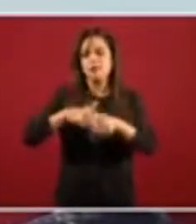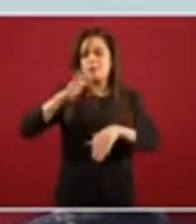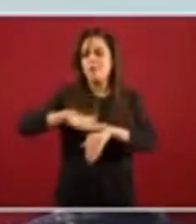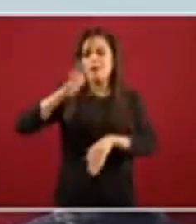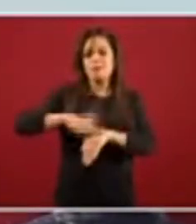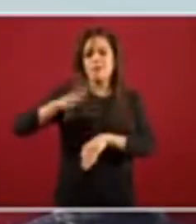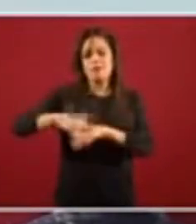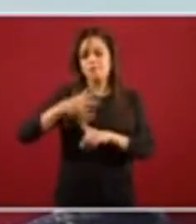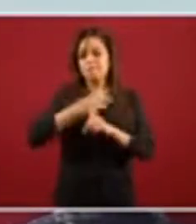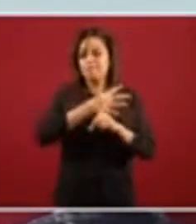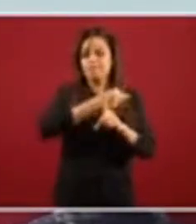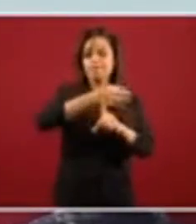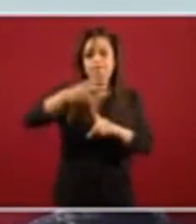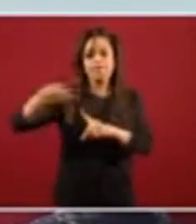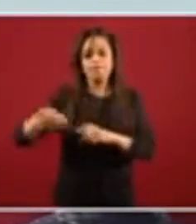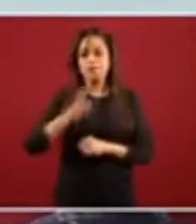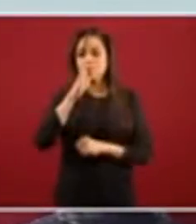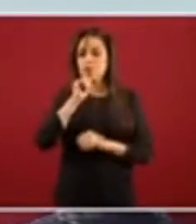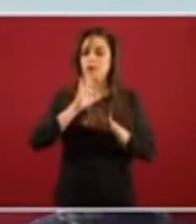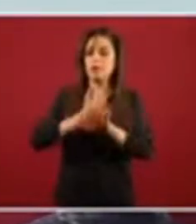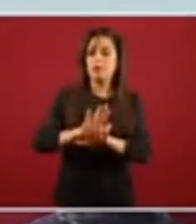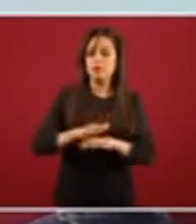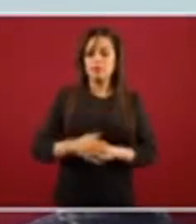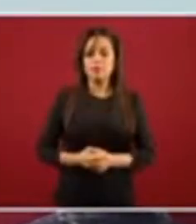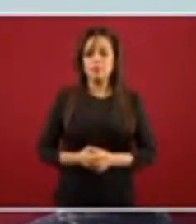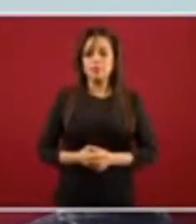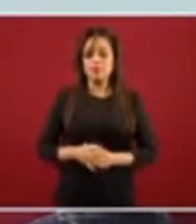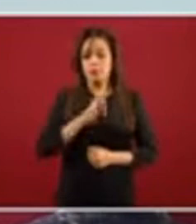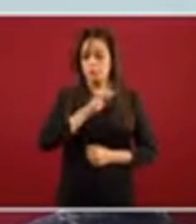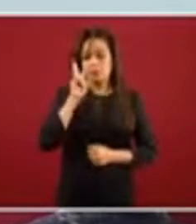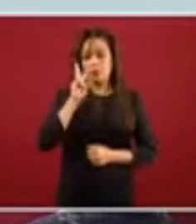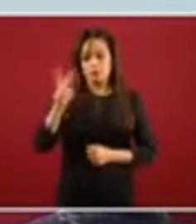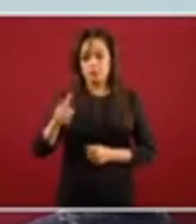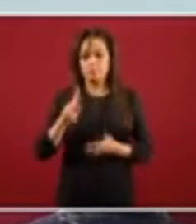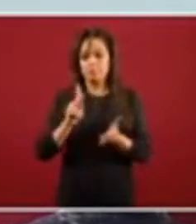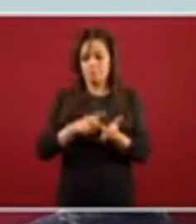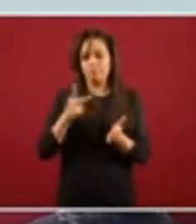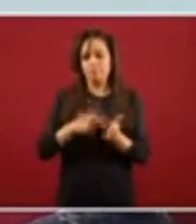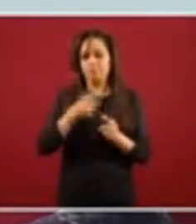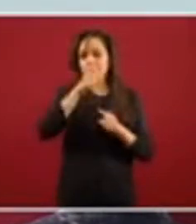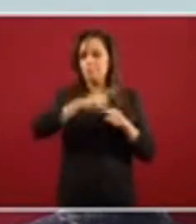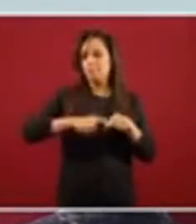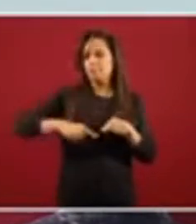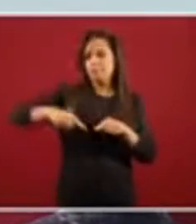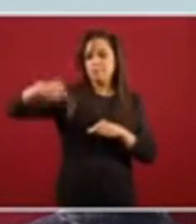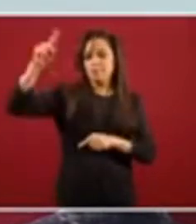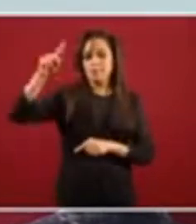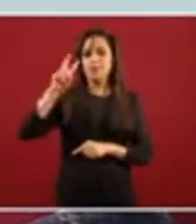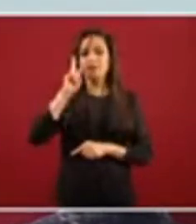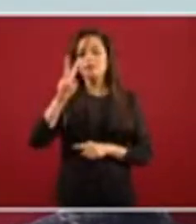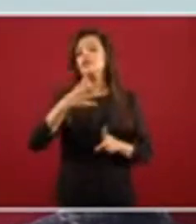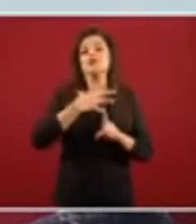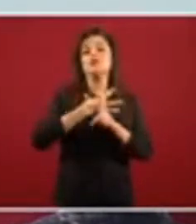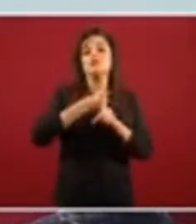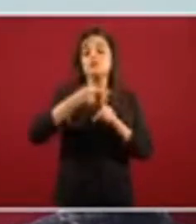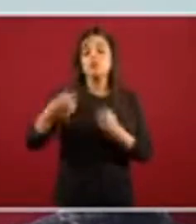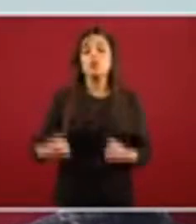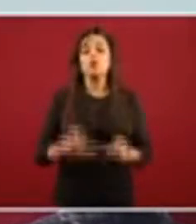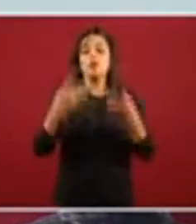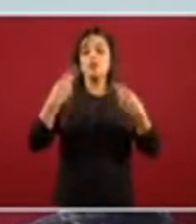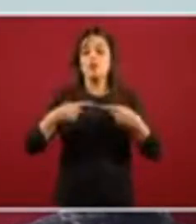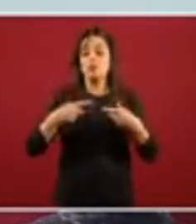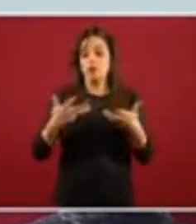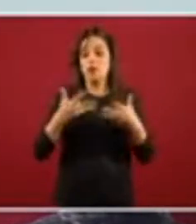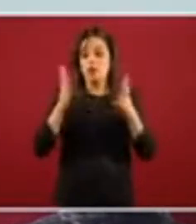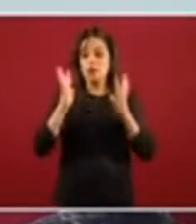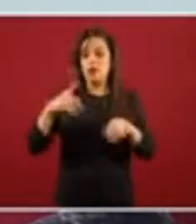Aquí se ve, como lo hemos explicado en repetidas ocasiones, las curvas epidémicas, los casos acumulados, la